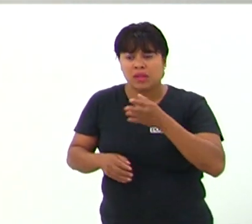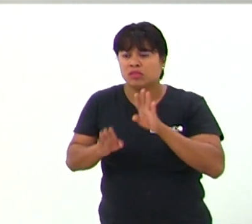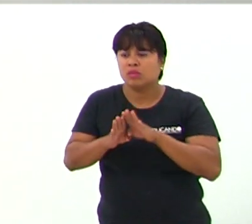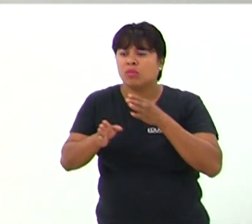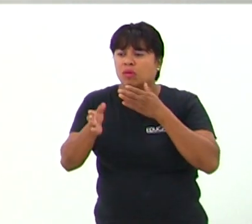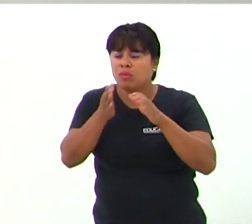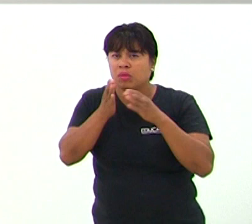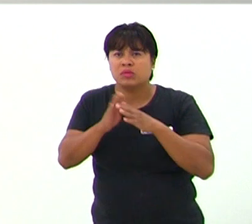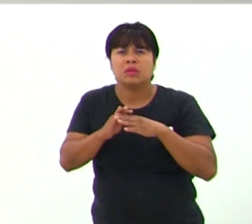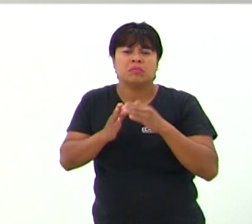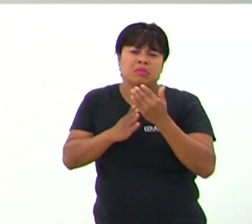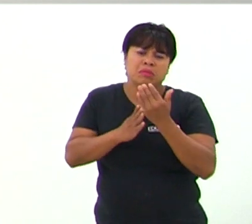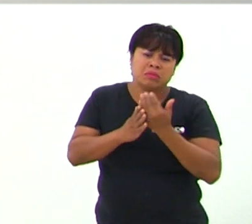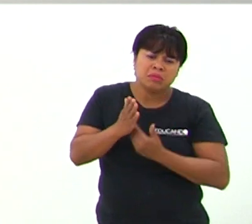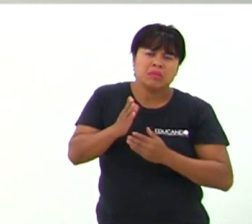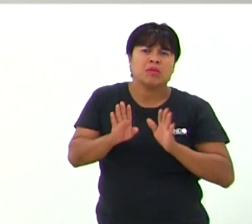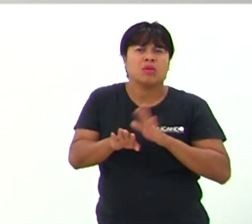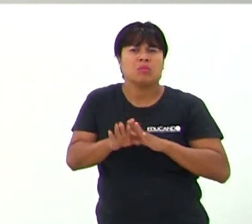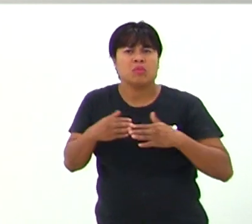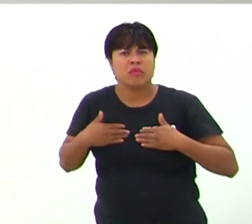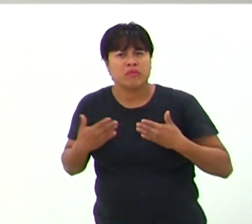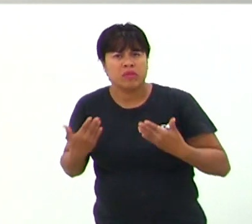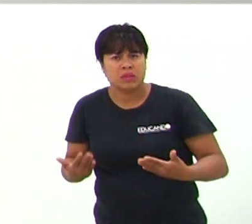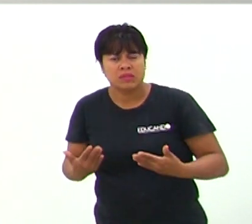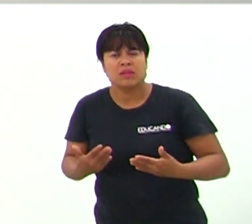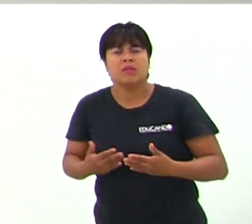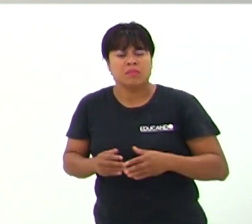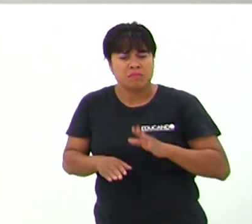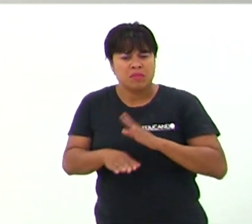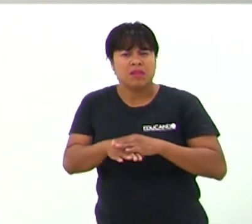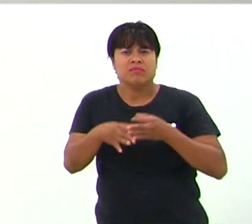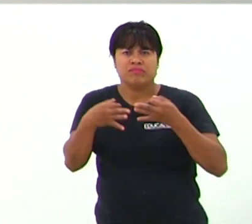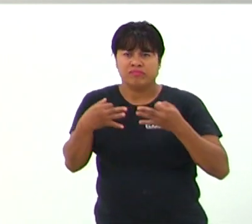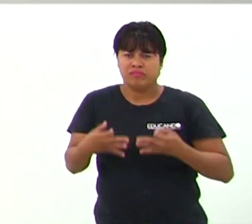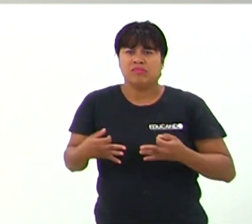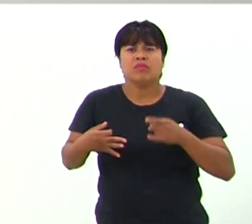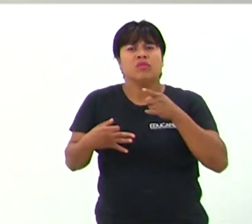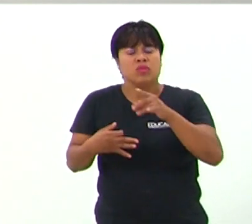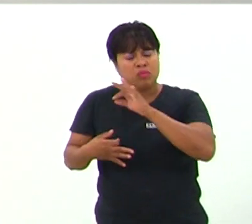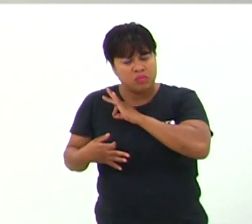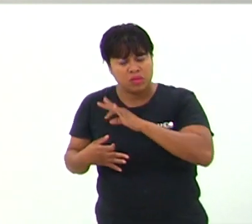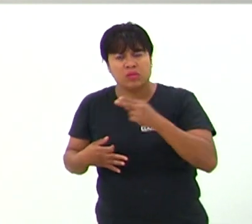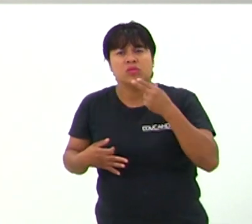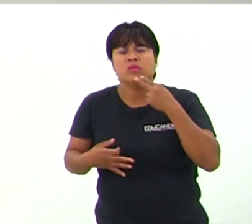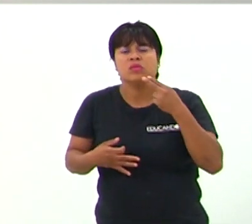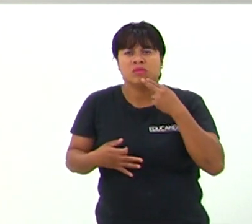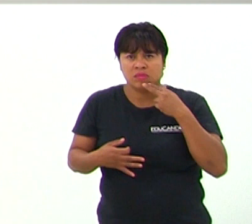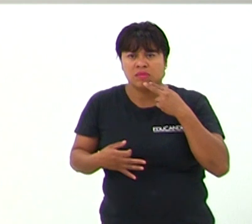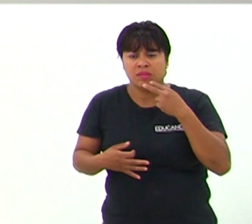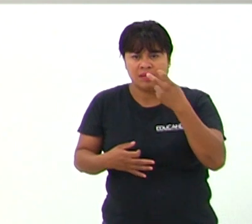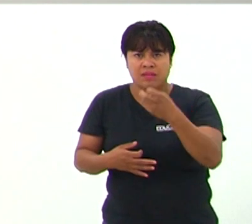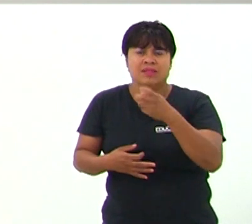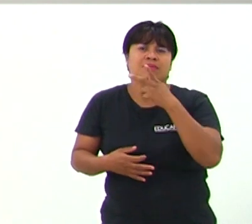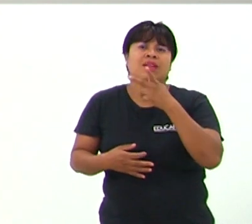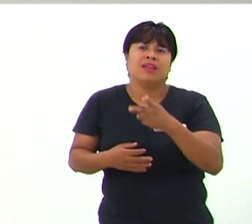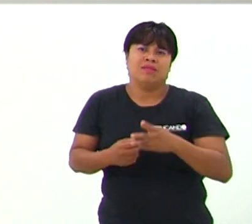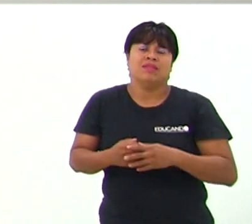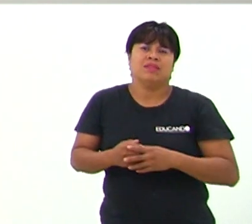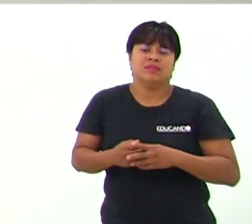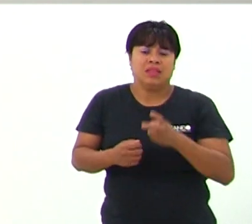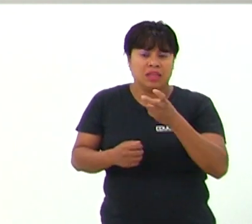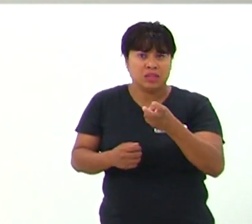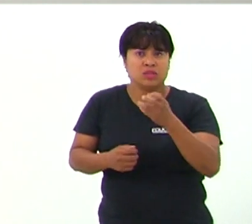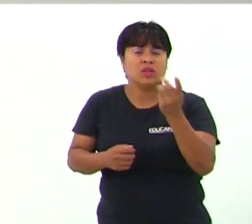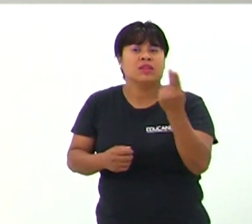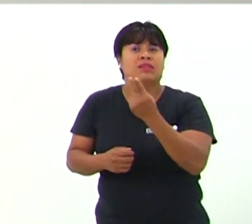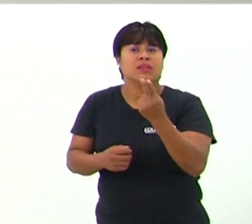conversación más amena, más en confianza, de forma más coloquial, tú puedes utilizar estas frases. Es necesario